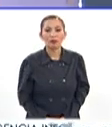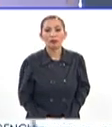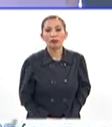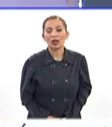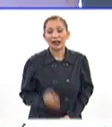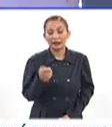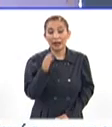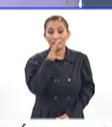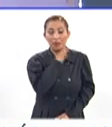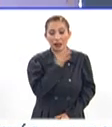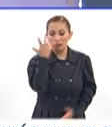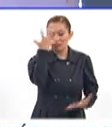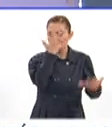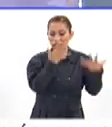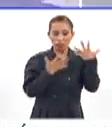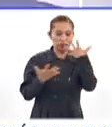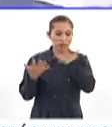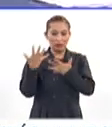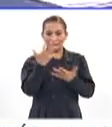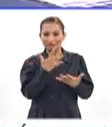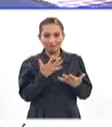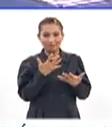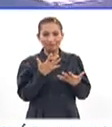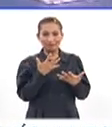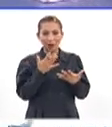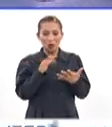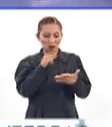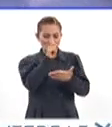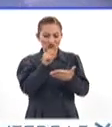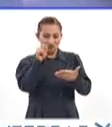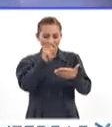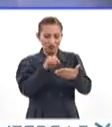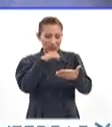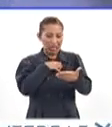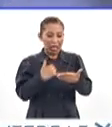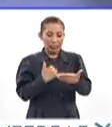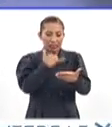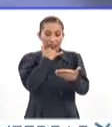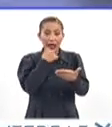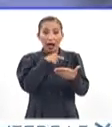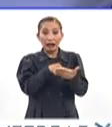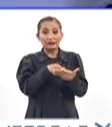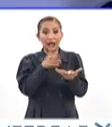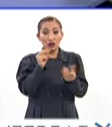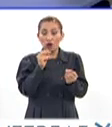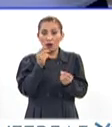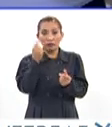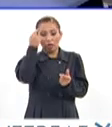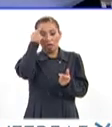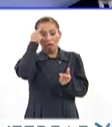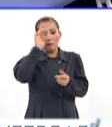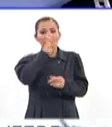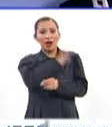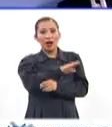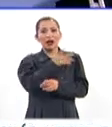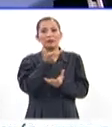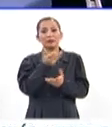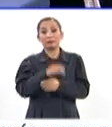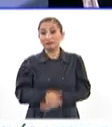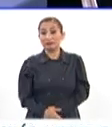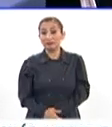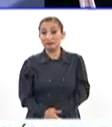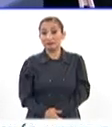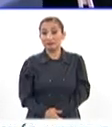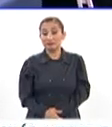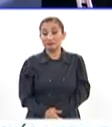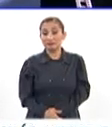de mala calificación o de mala votación, por decirlo de una forma, no consciente poder revertir una elección, Mauricio.